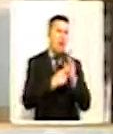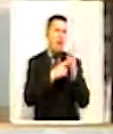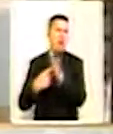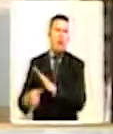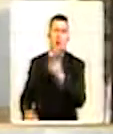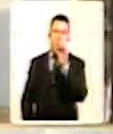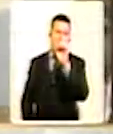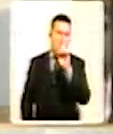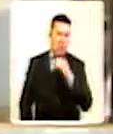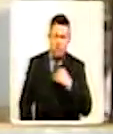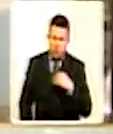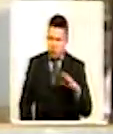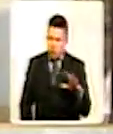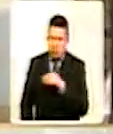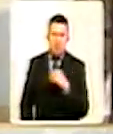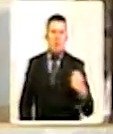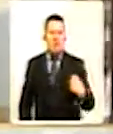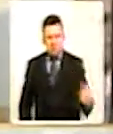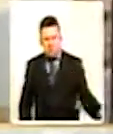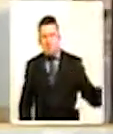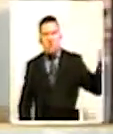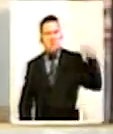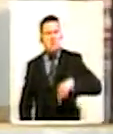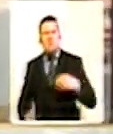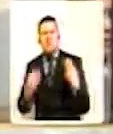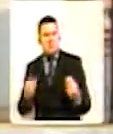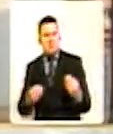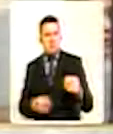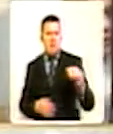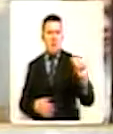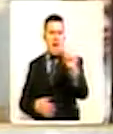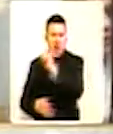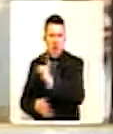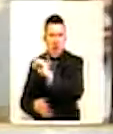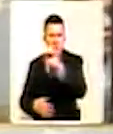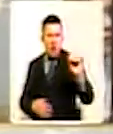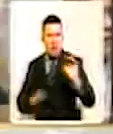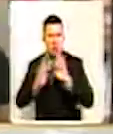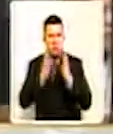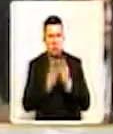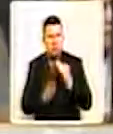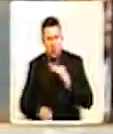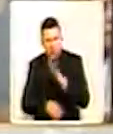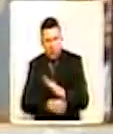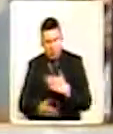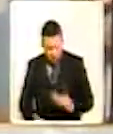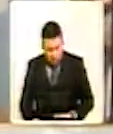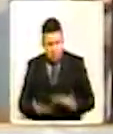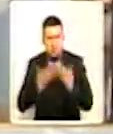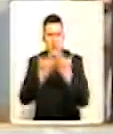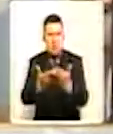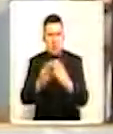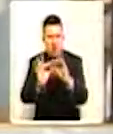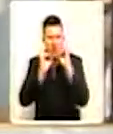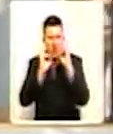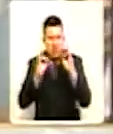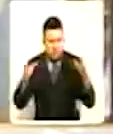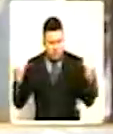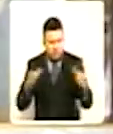ninguna naturaleza. Vengo aquí, señores senadores y senadoras, en esta tarde a ofrecer